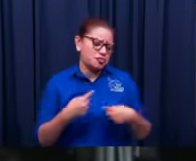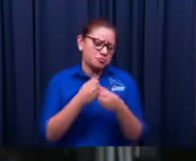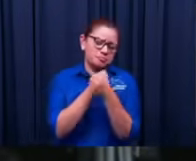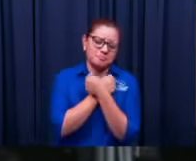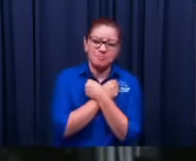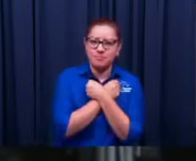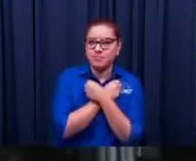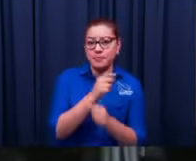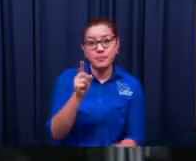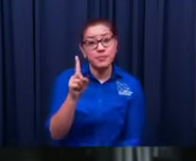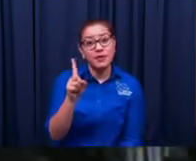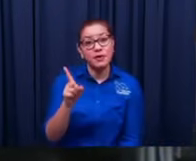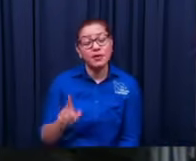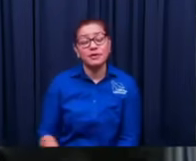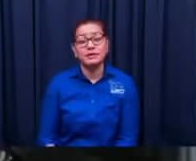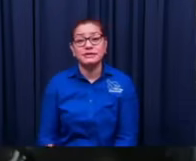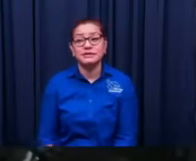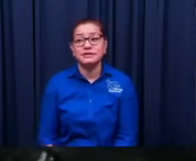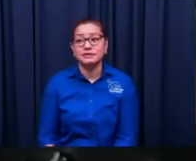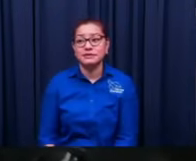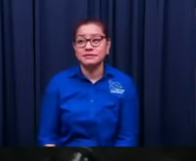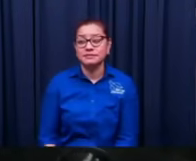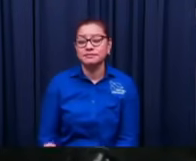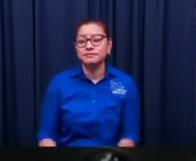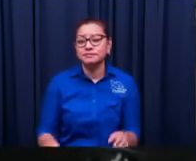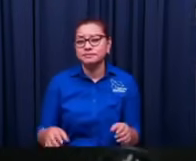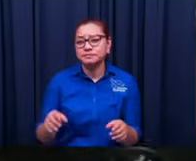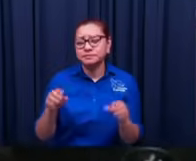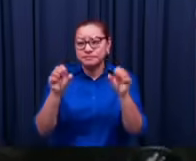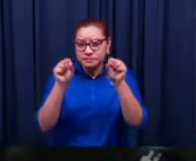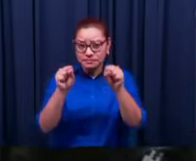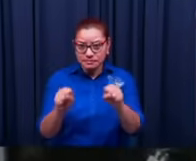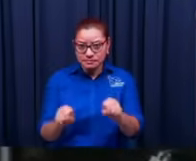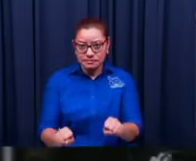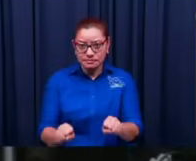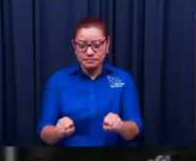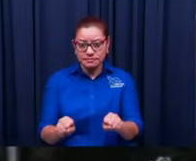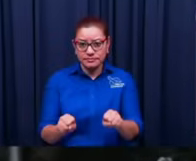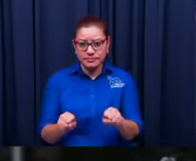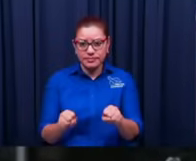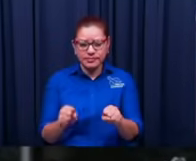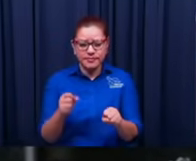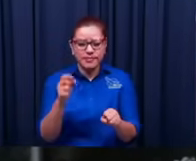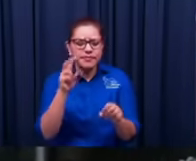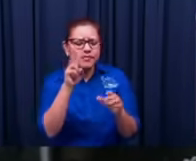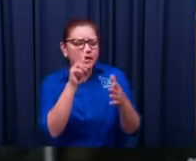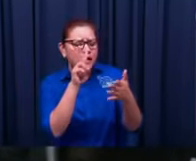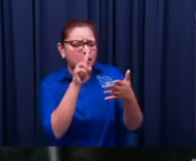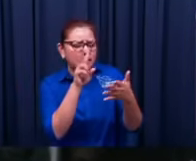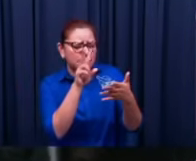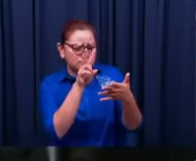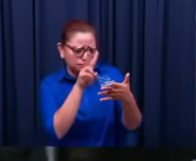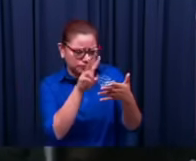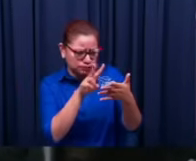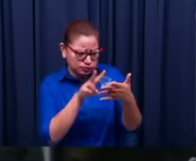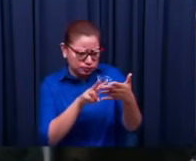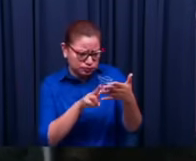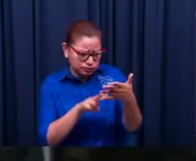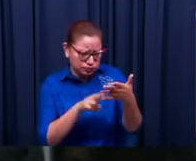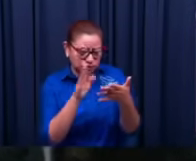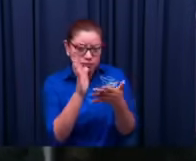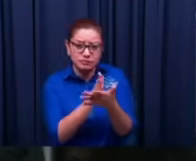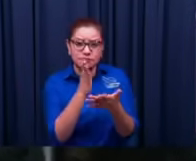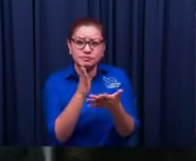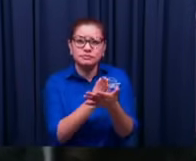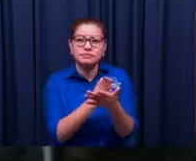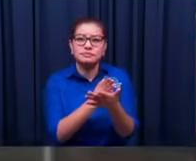¿va? Porque no se trata solamente de tratar superficialmente. Eso dice la Biblia: ay